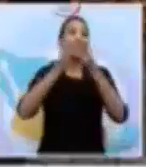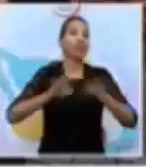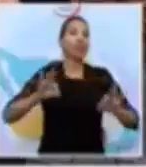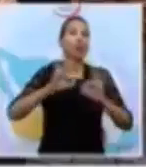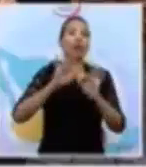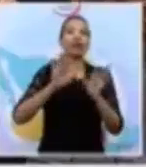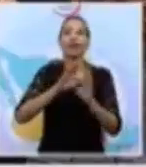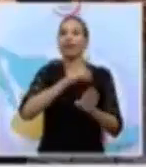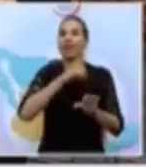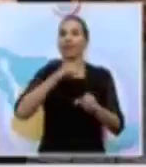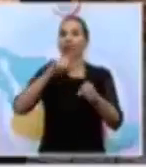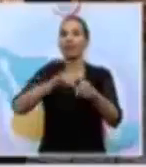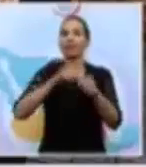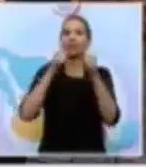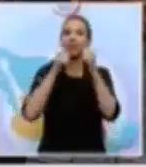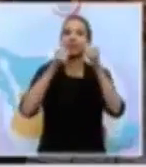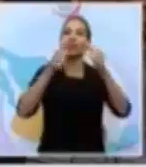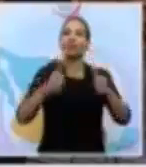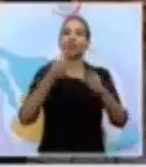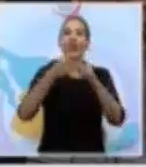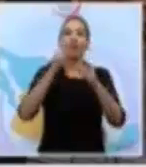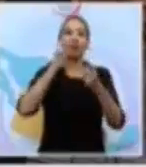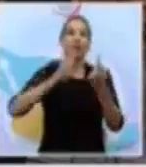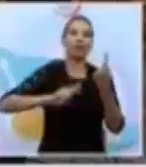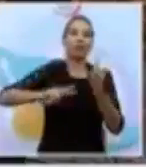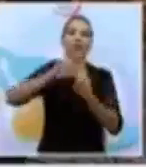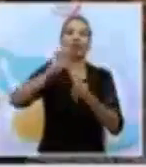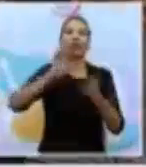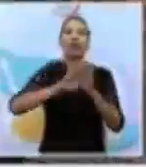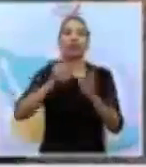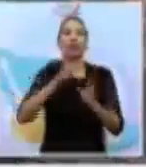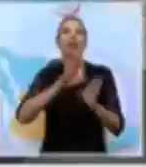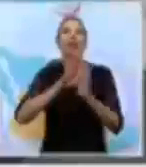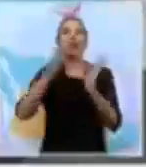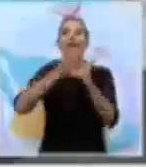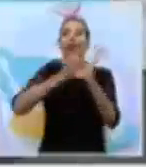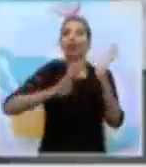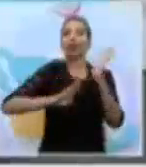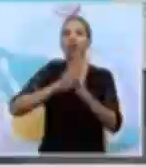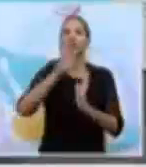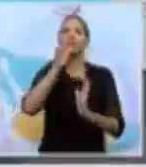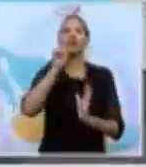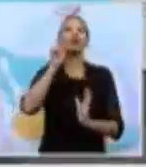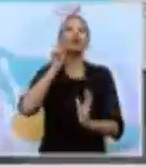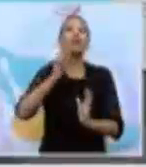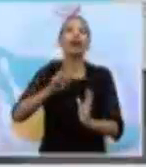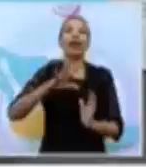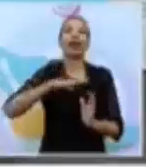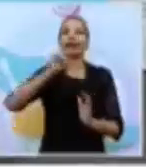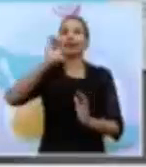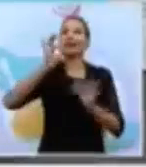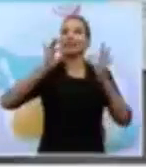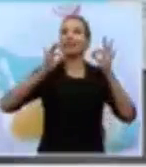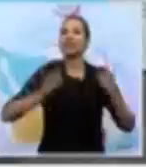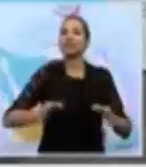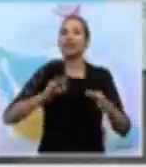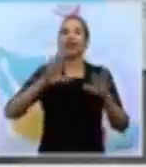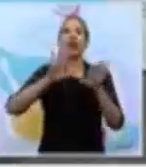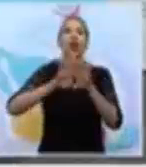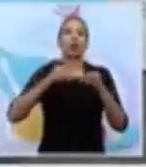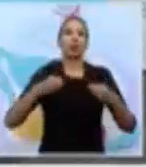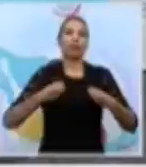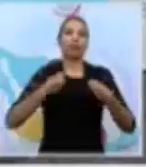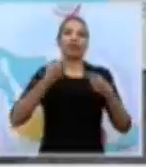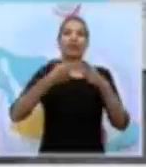también ampliar esta visión, porque medición de crecimiento económico no refleja realmente la realidad a nivel de terreno,